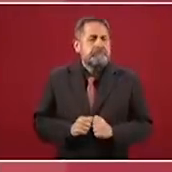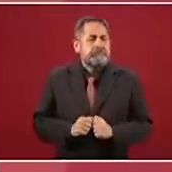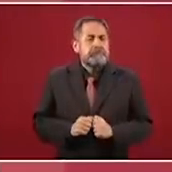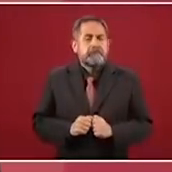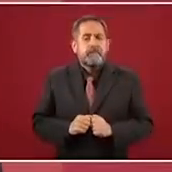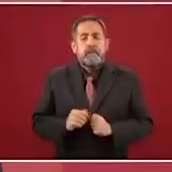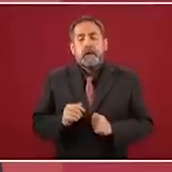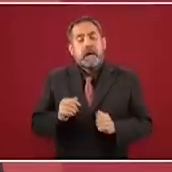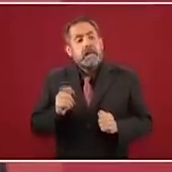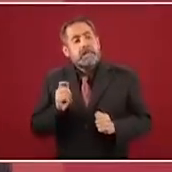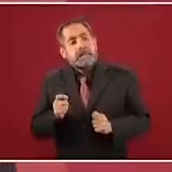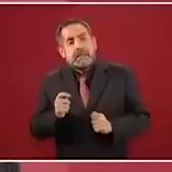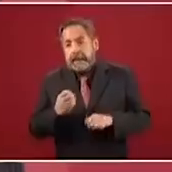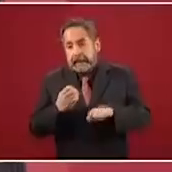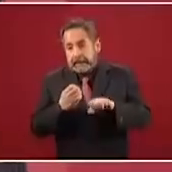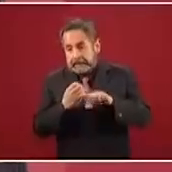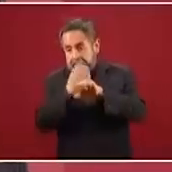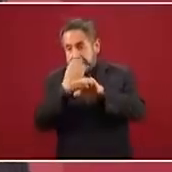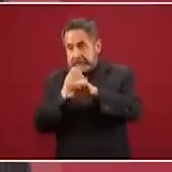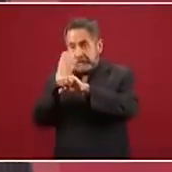en algunos estados,